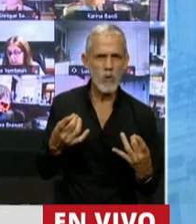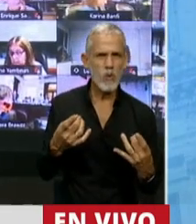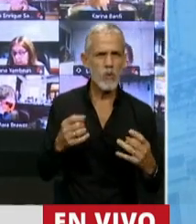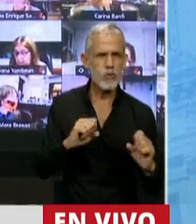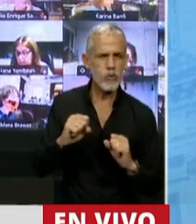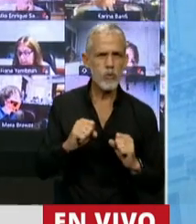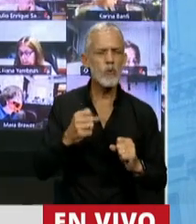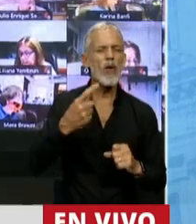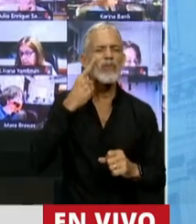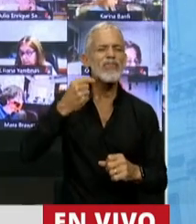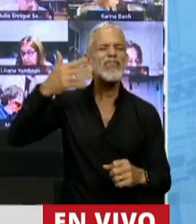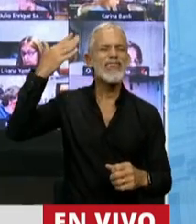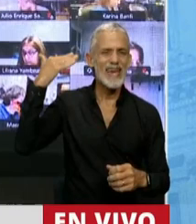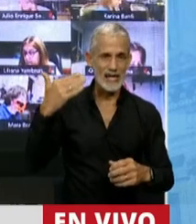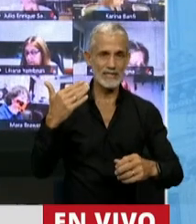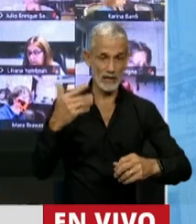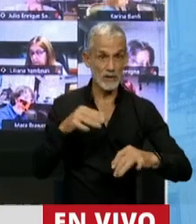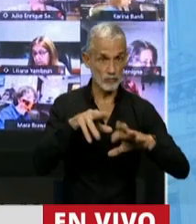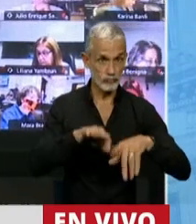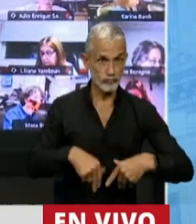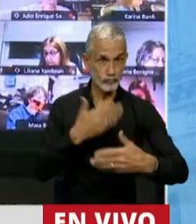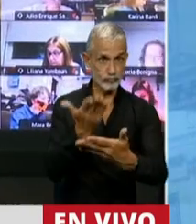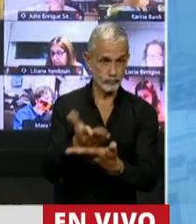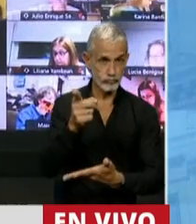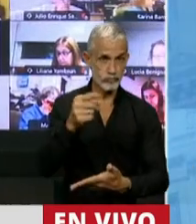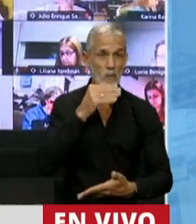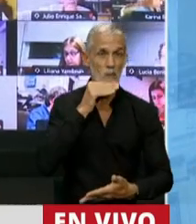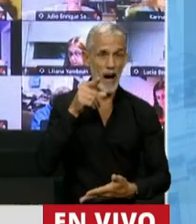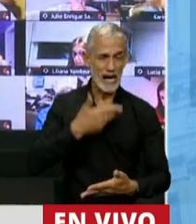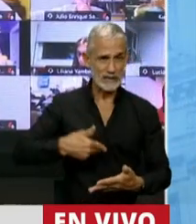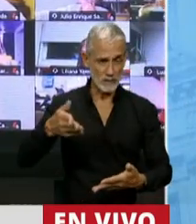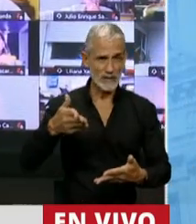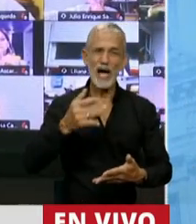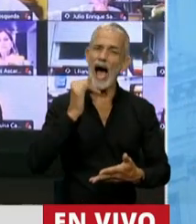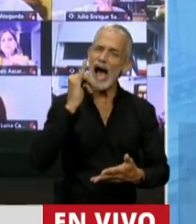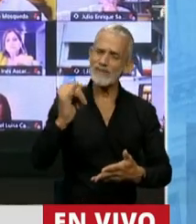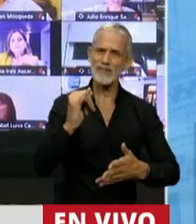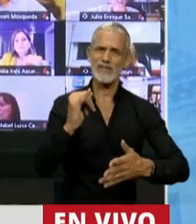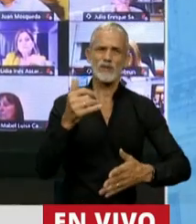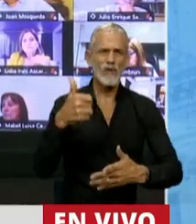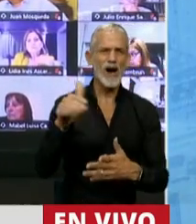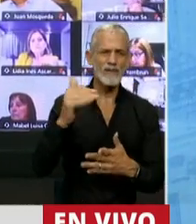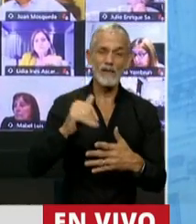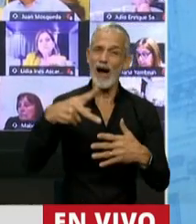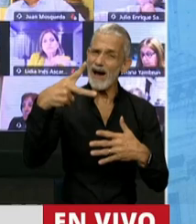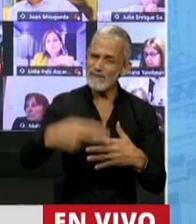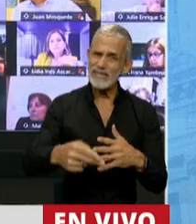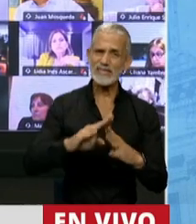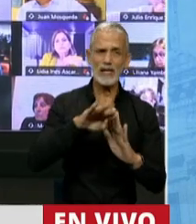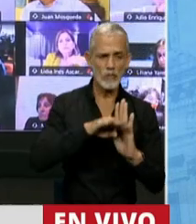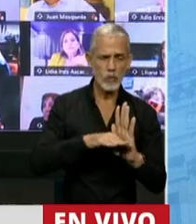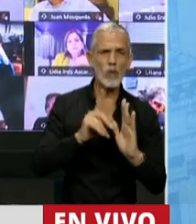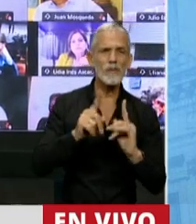muchos días antes, le elevamos una nota a usted y advirtiendo que se iba a vencer ya el